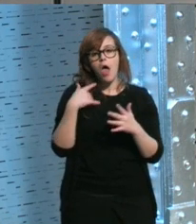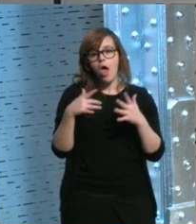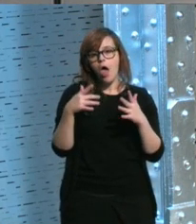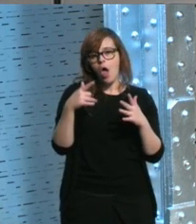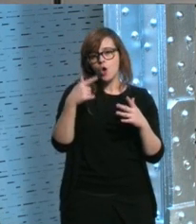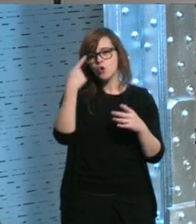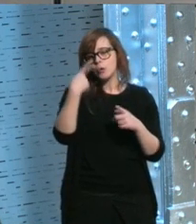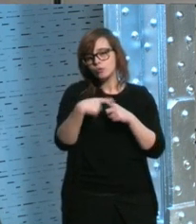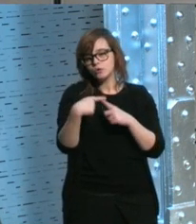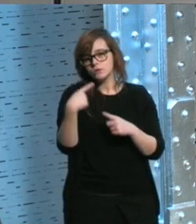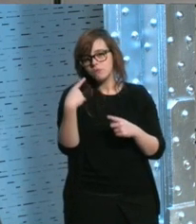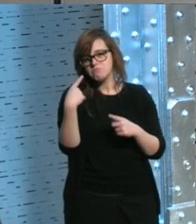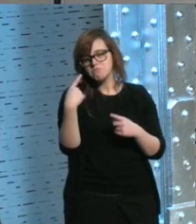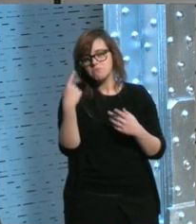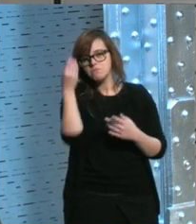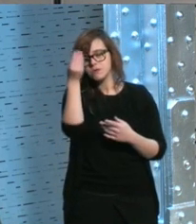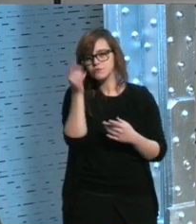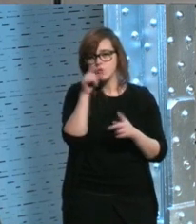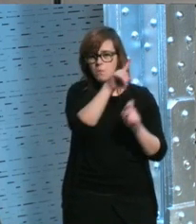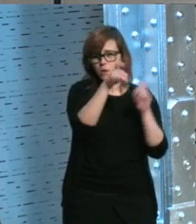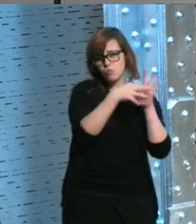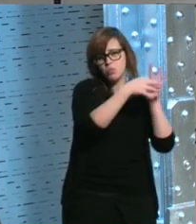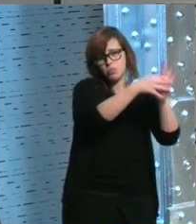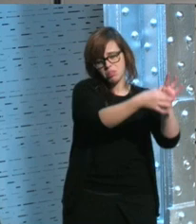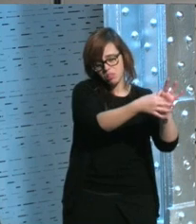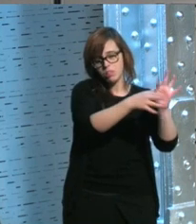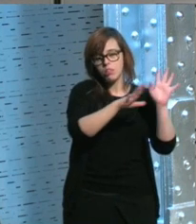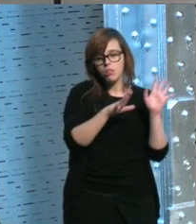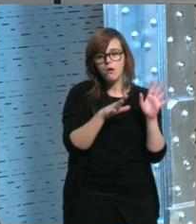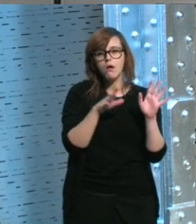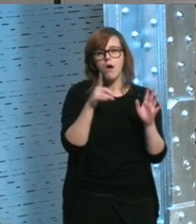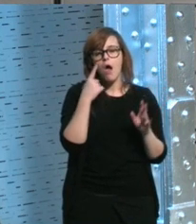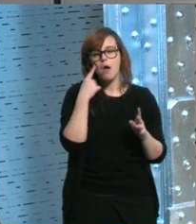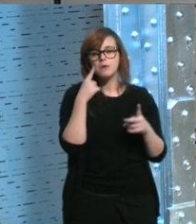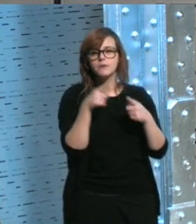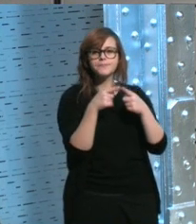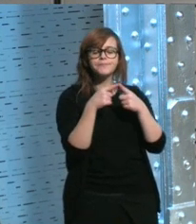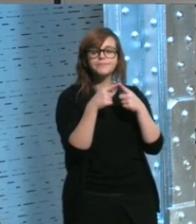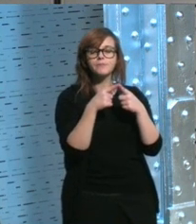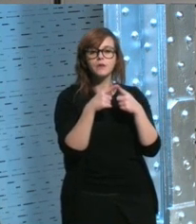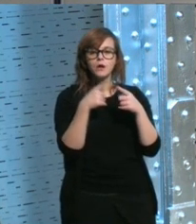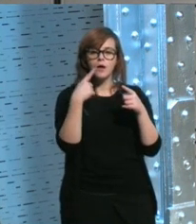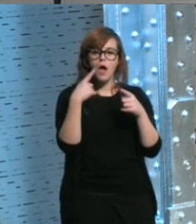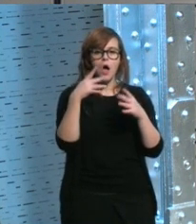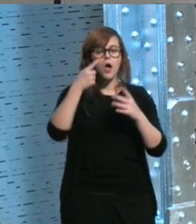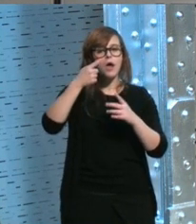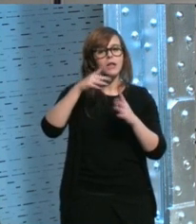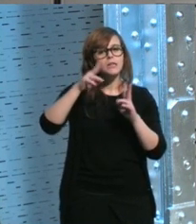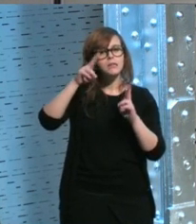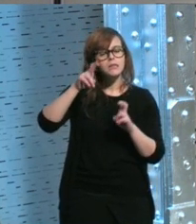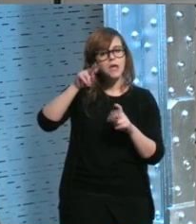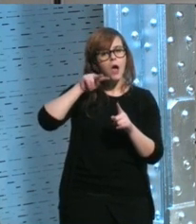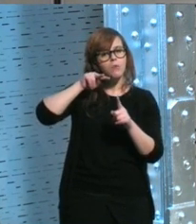dos cosas que van más en el sentido de tu pregunta. Uno, hay un crecimiento de la concepción